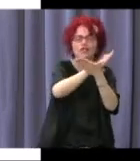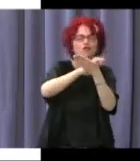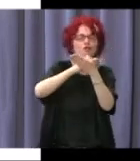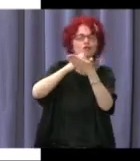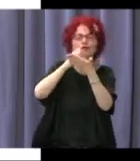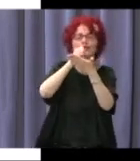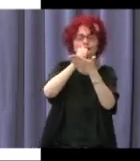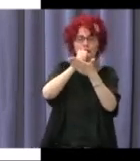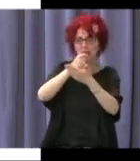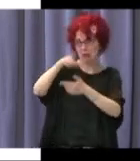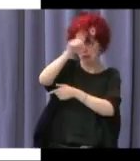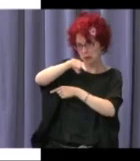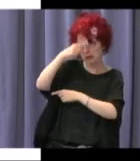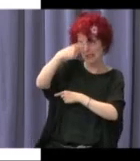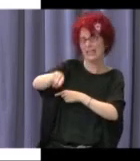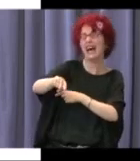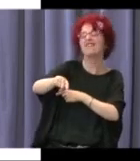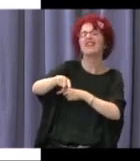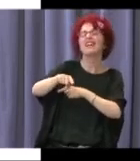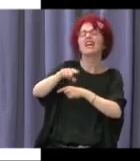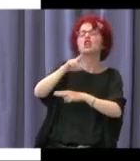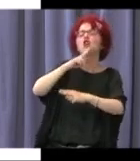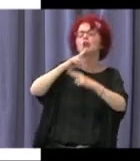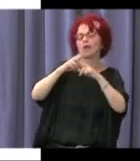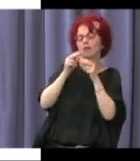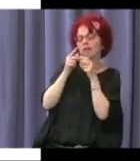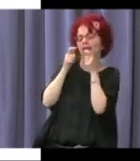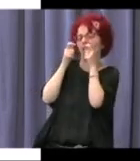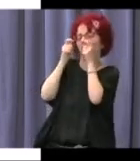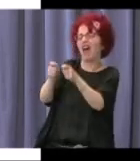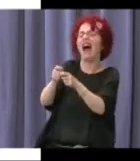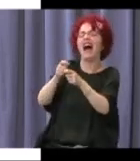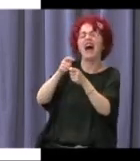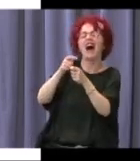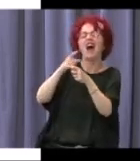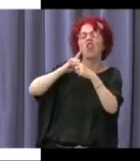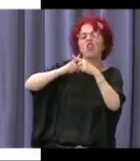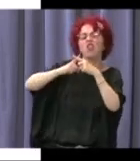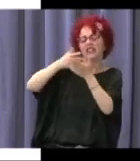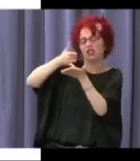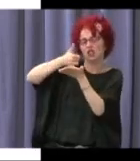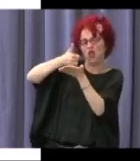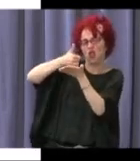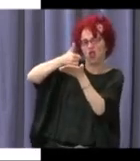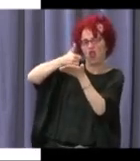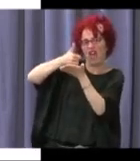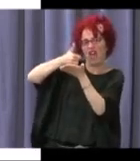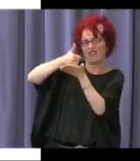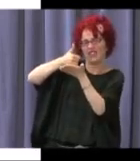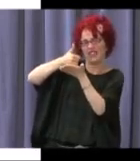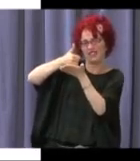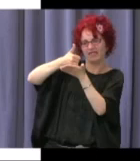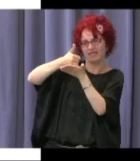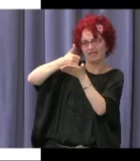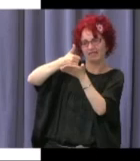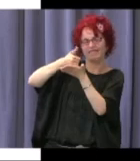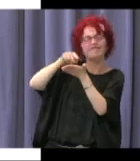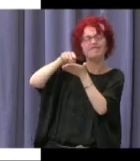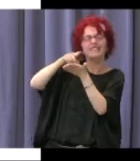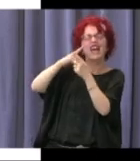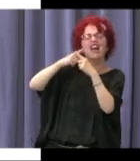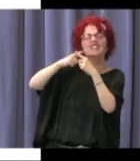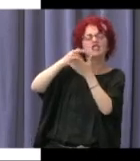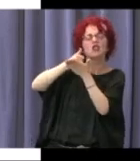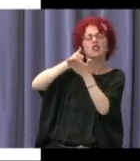trabaja historia de educación, denominadas como el sexo débil. ¿Pero qué ha hecho? Úsase con intención despectiva o discriminatoria.